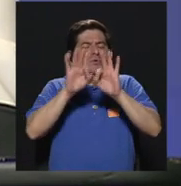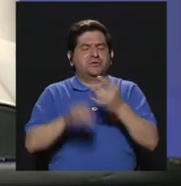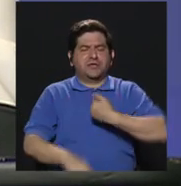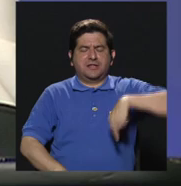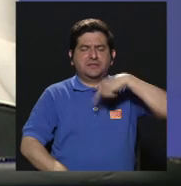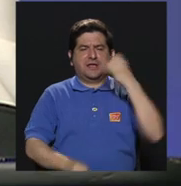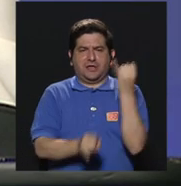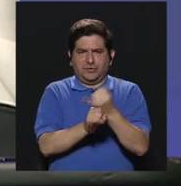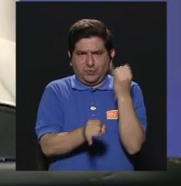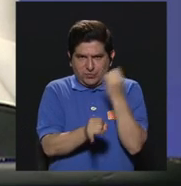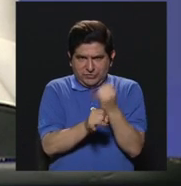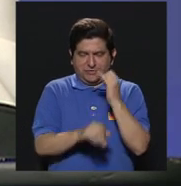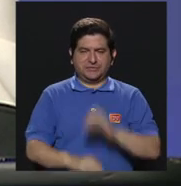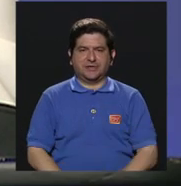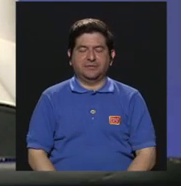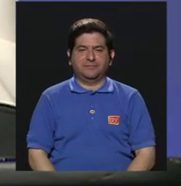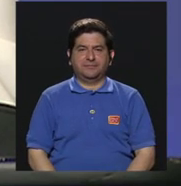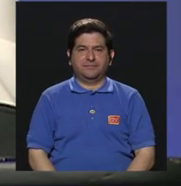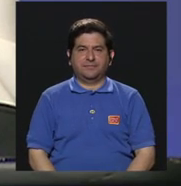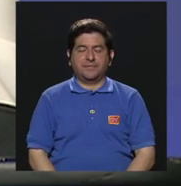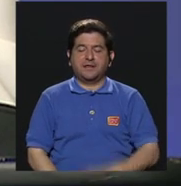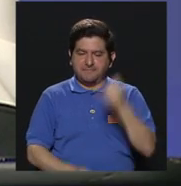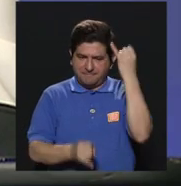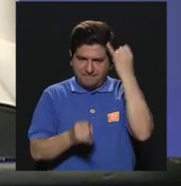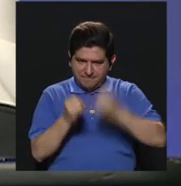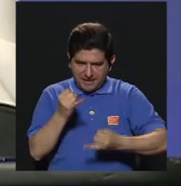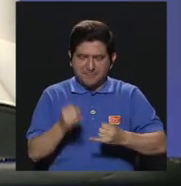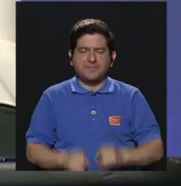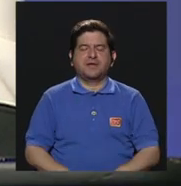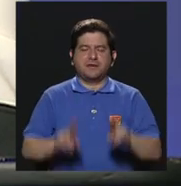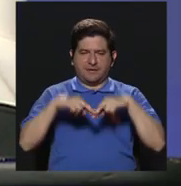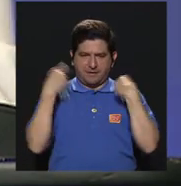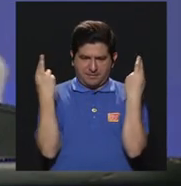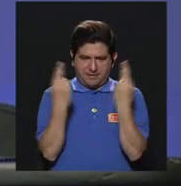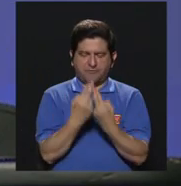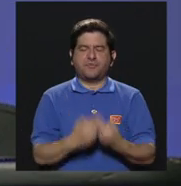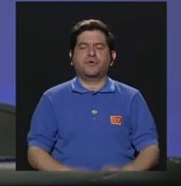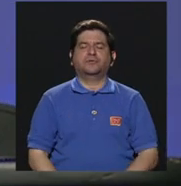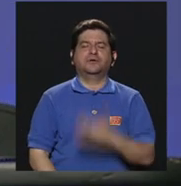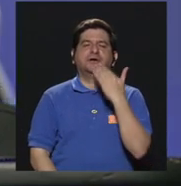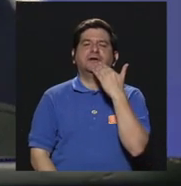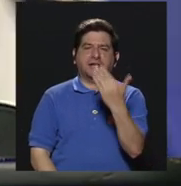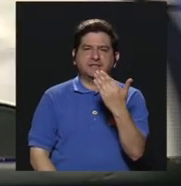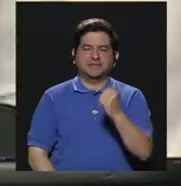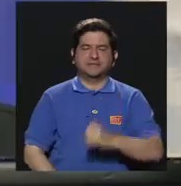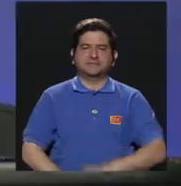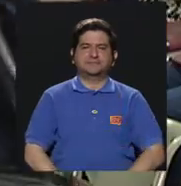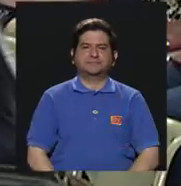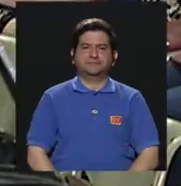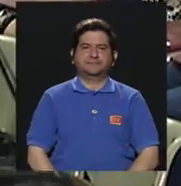nuestra institución, y con esto doy por clausurada esta sesión. Muchas gracias.